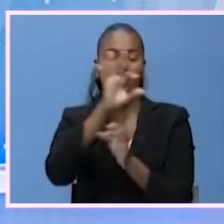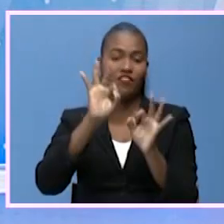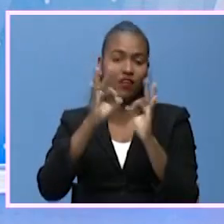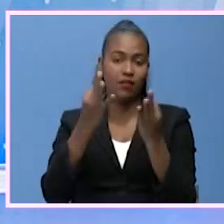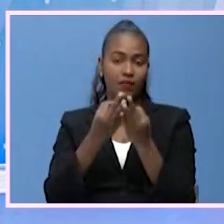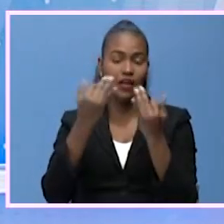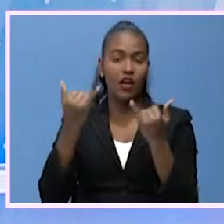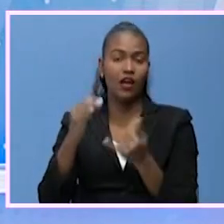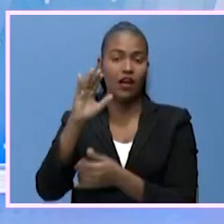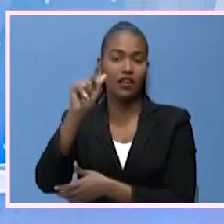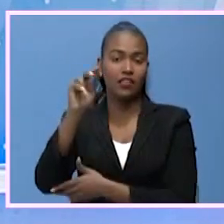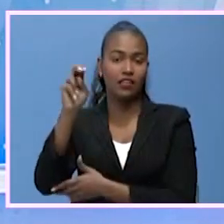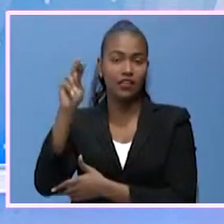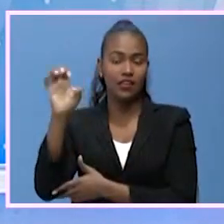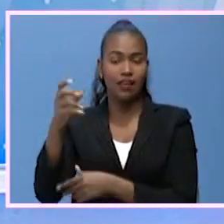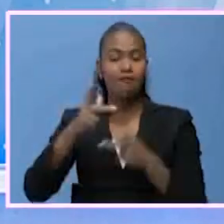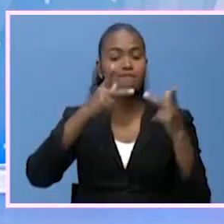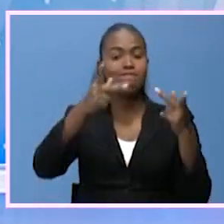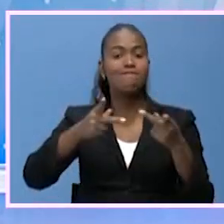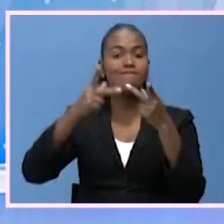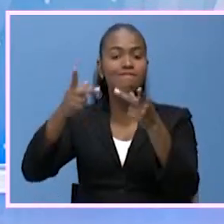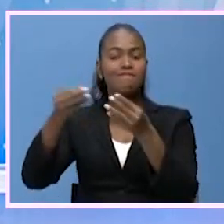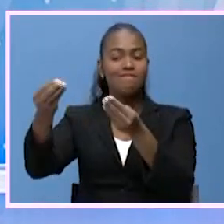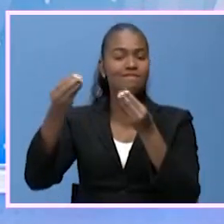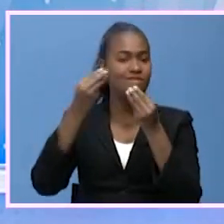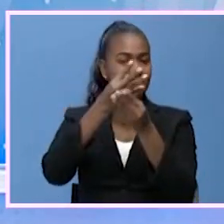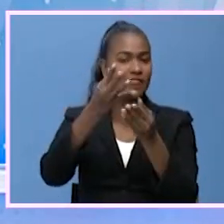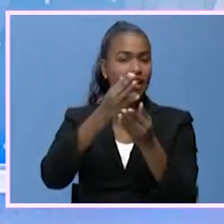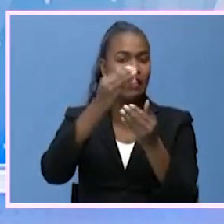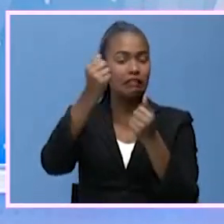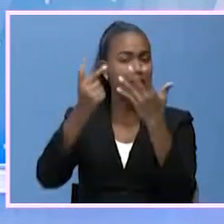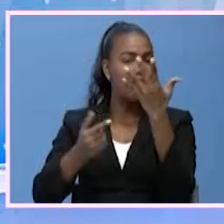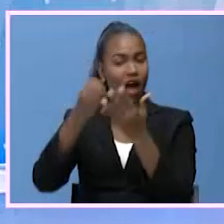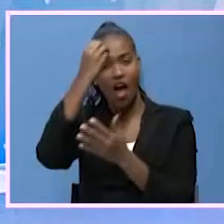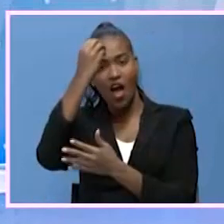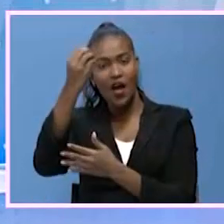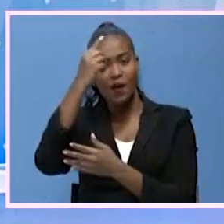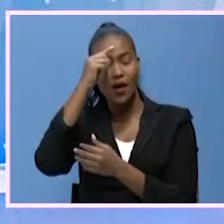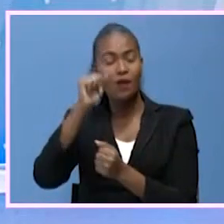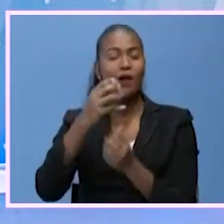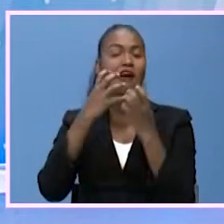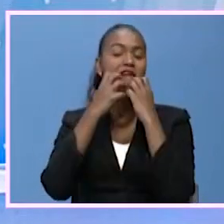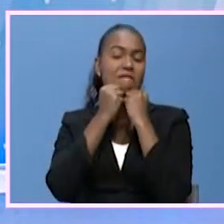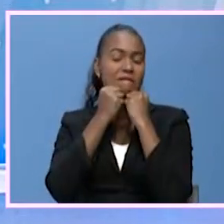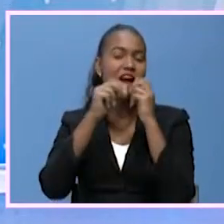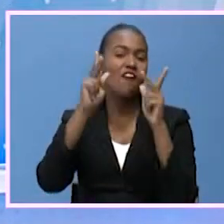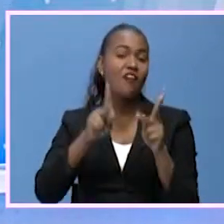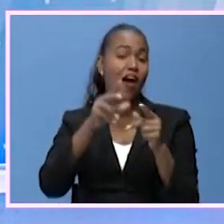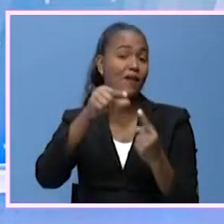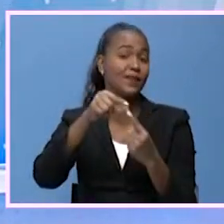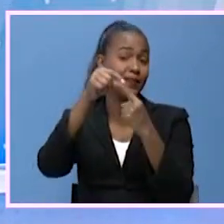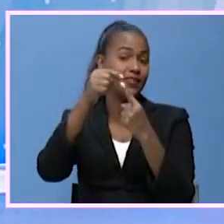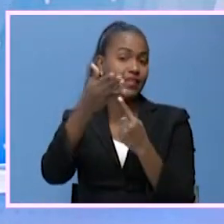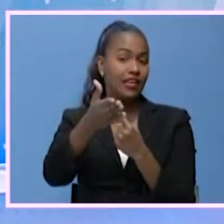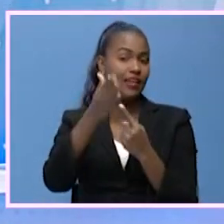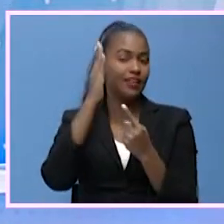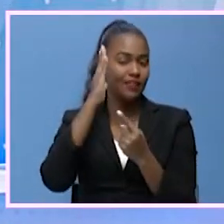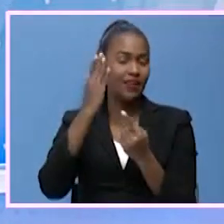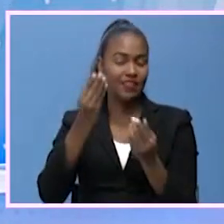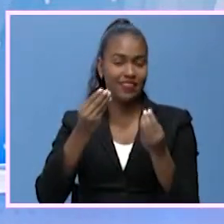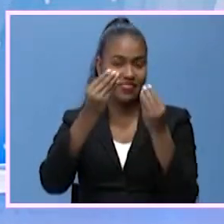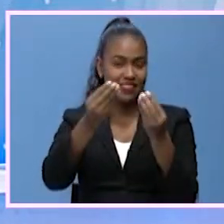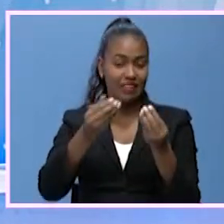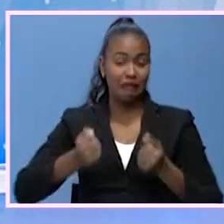compañera Katherine Sánchez realizó un recorrido y nos muestra algunas opciones para lograr agradar a una persona especial y no incurrir en